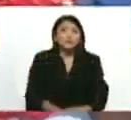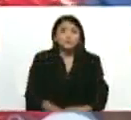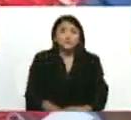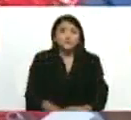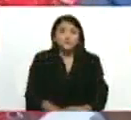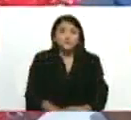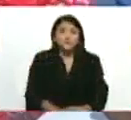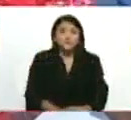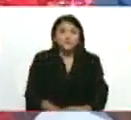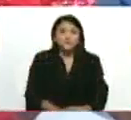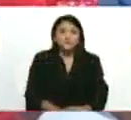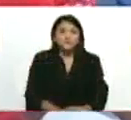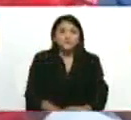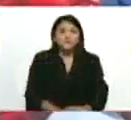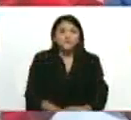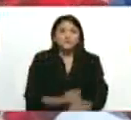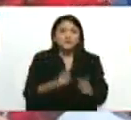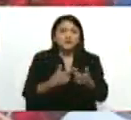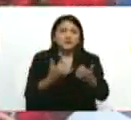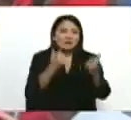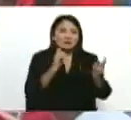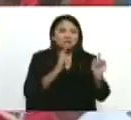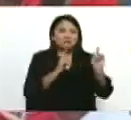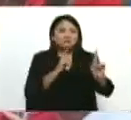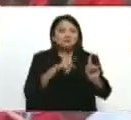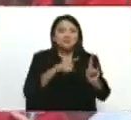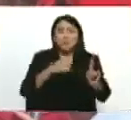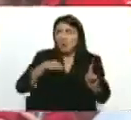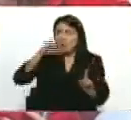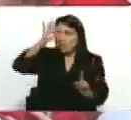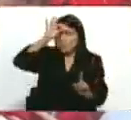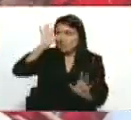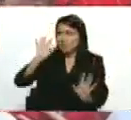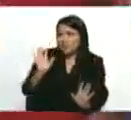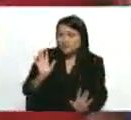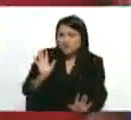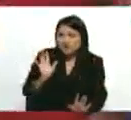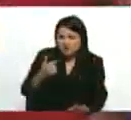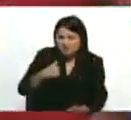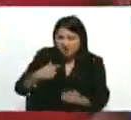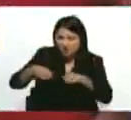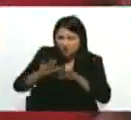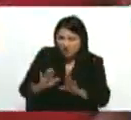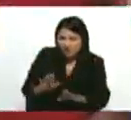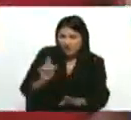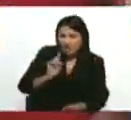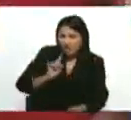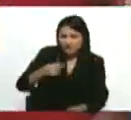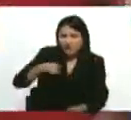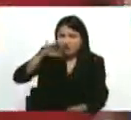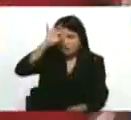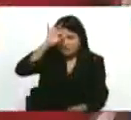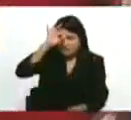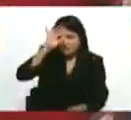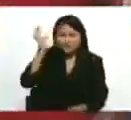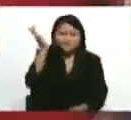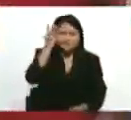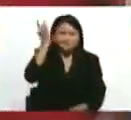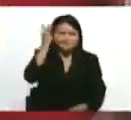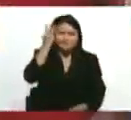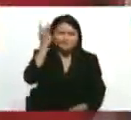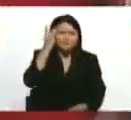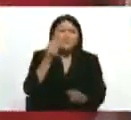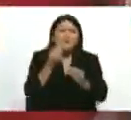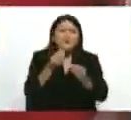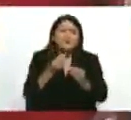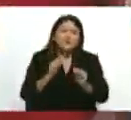Y ahora se presentan como que no sabían nada, como que se están enterando en este instante. ¿Pero para qué? Para